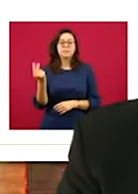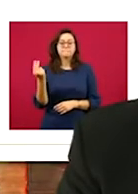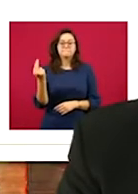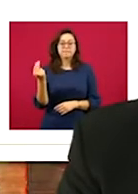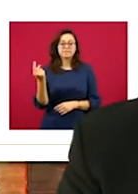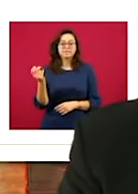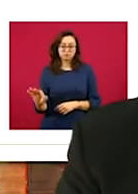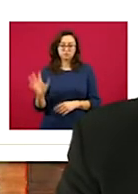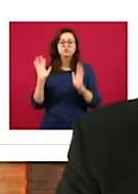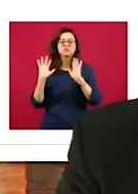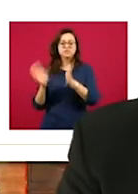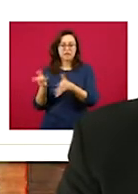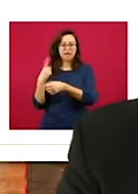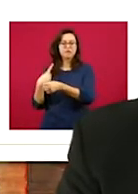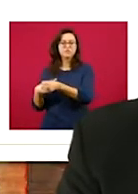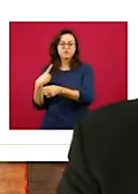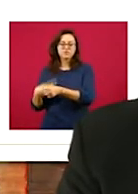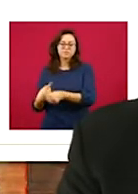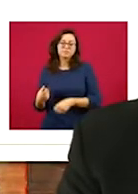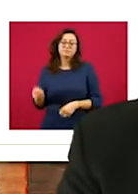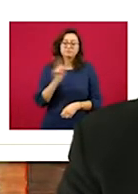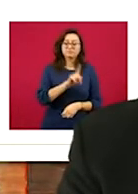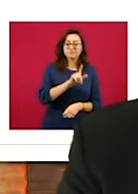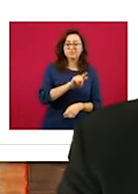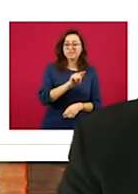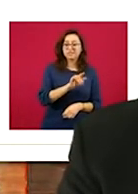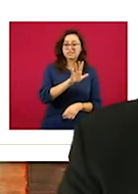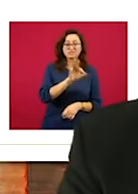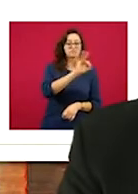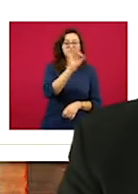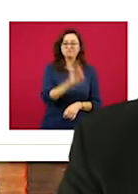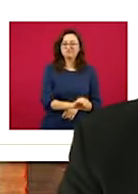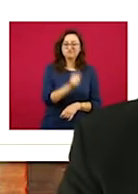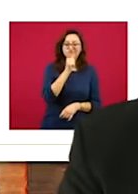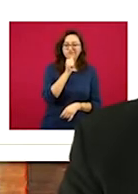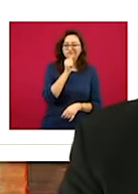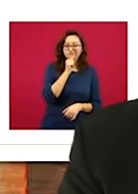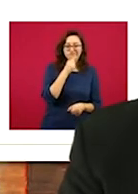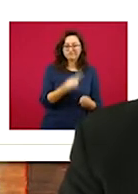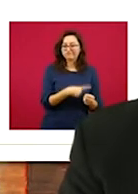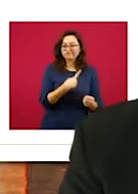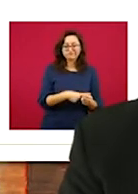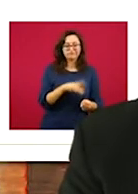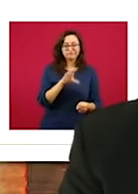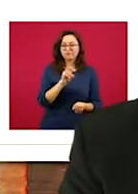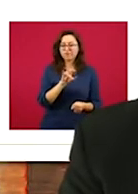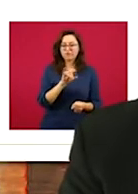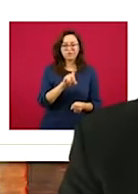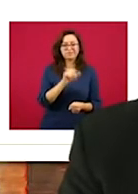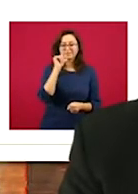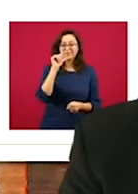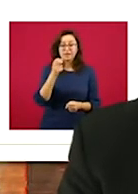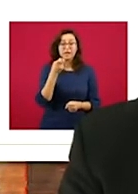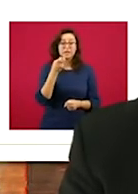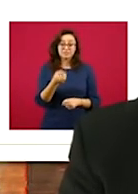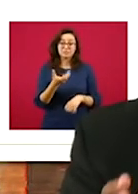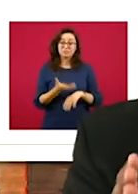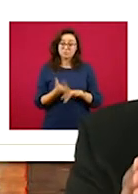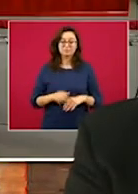Pública, presentó los resultados de la encuesta nacional de salud y nutrición que este año 2020